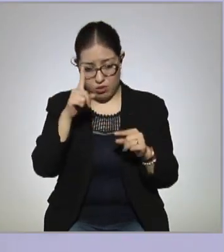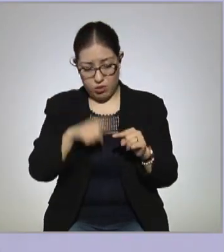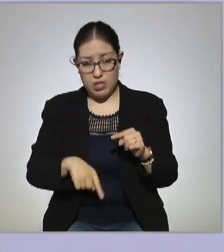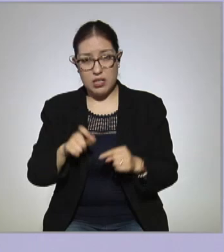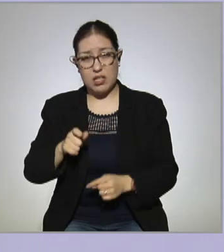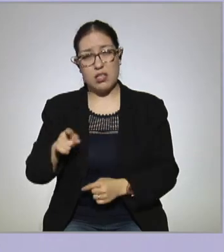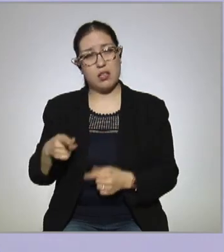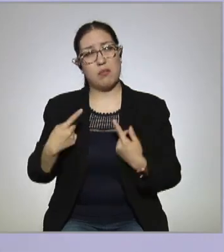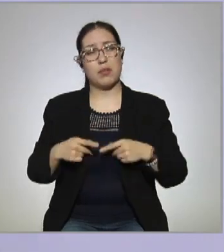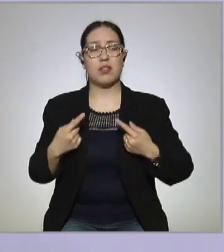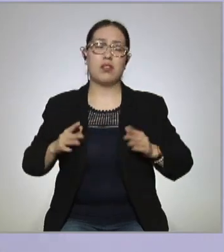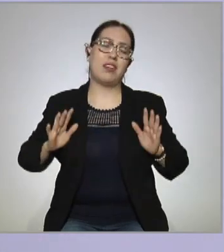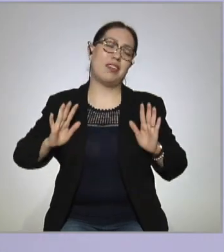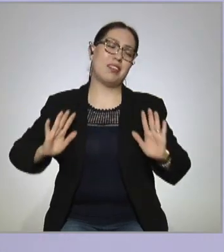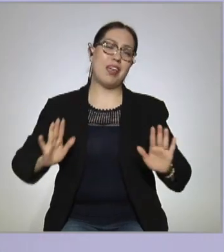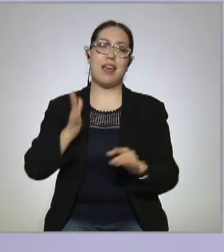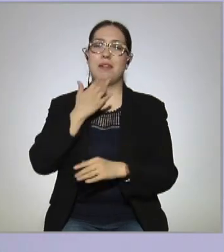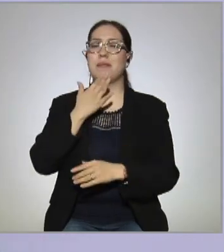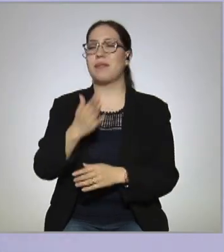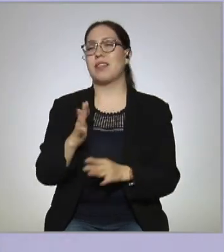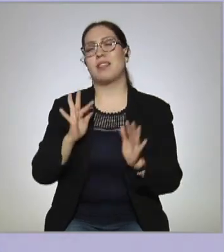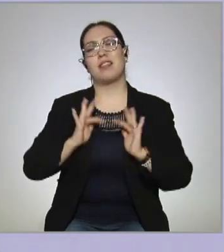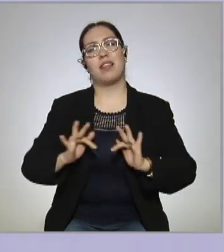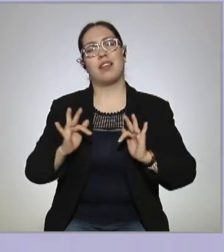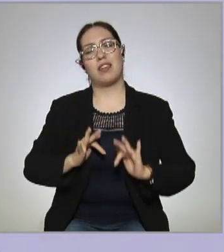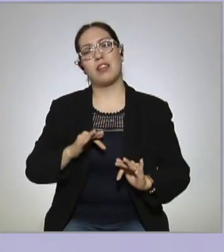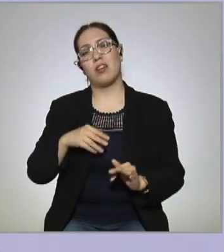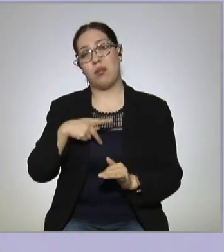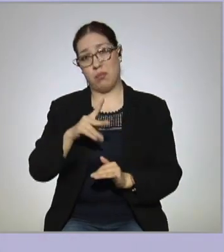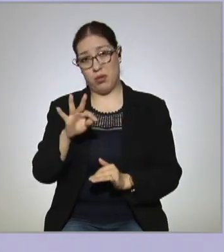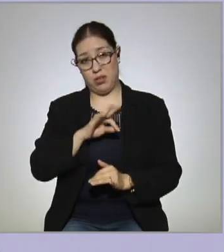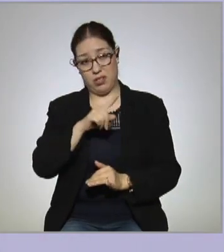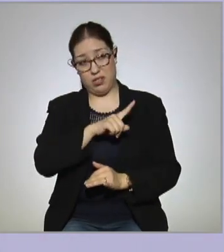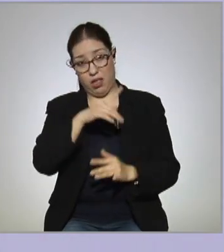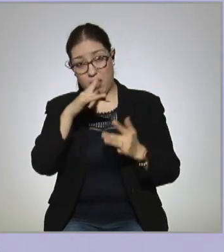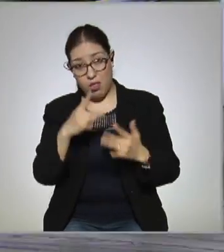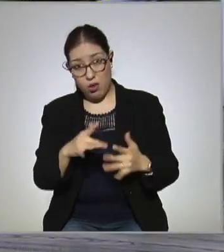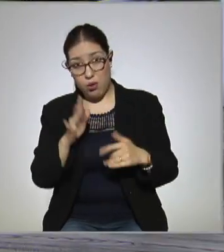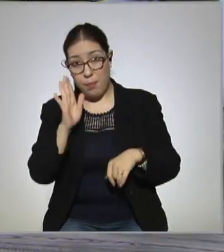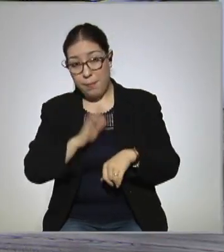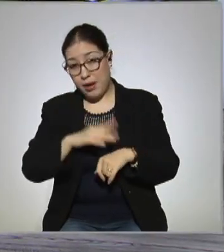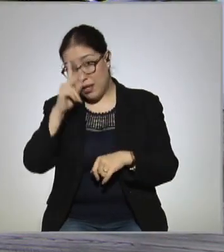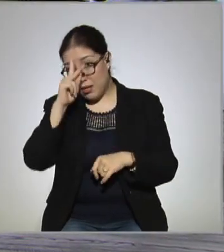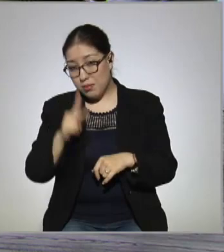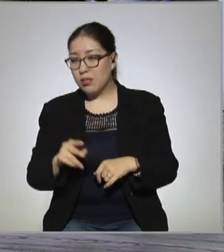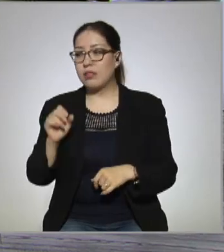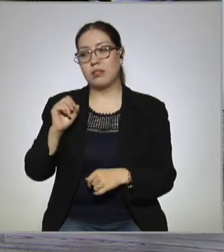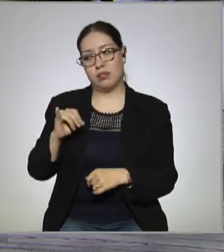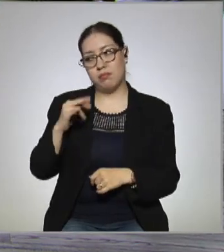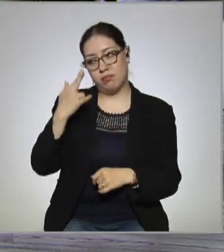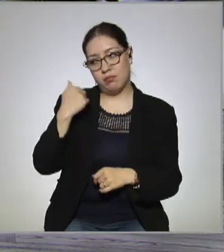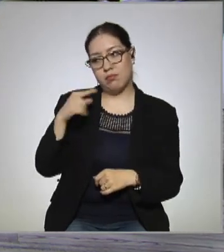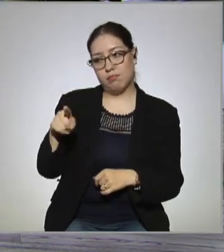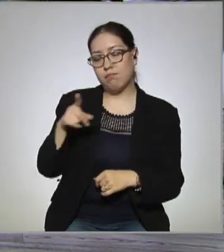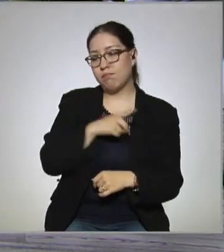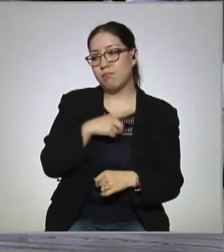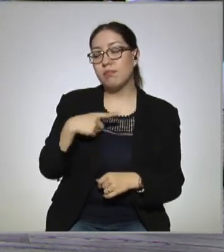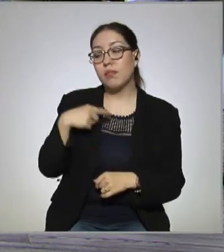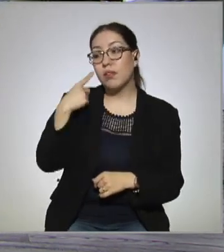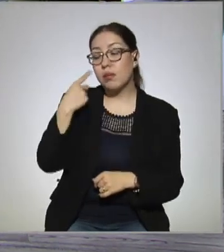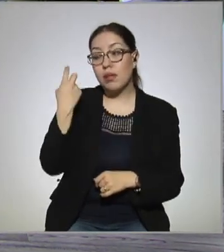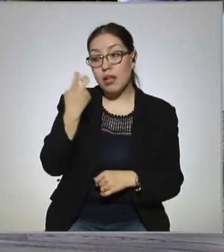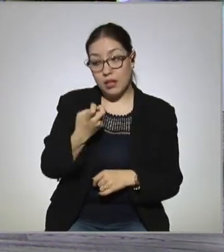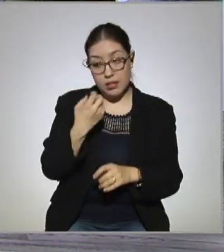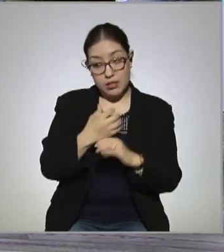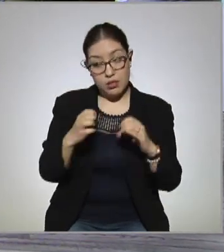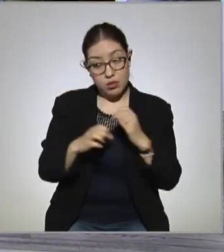paciente dice, ya me siento perfecto, aunque la lesión siga ahí, ¿se pueda lastimar peor? Definitivamente sí, por eso hay que tomar en consideración que, por ejemplo, estos bloqueos